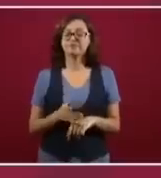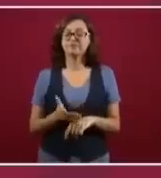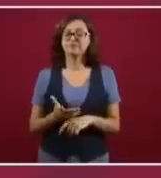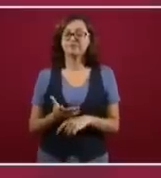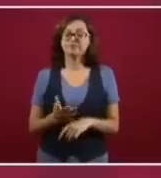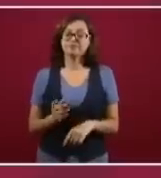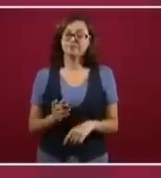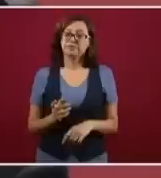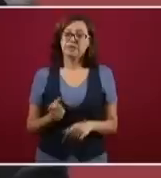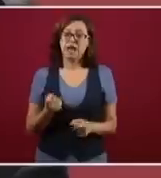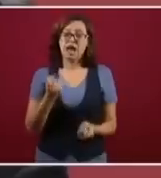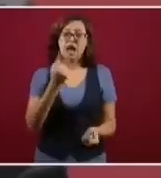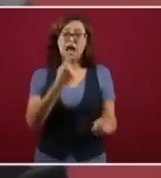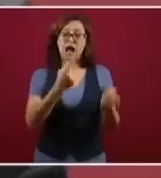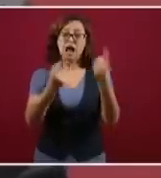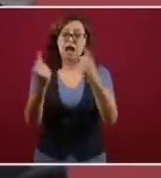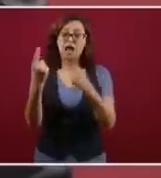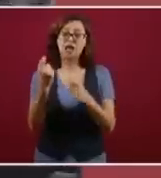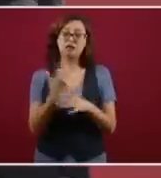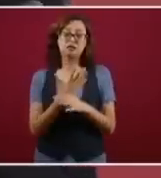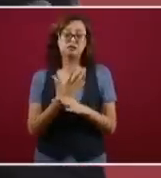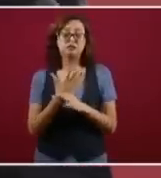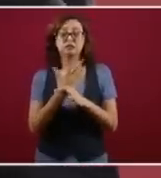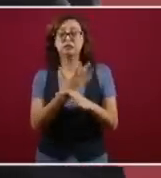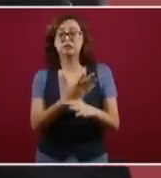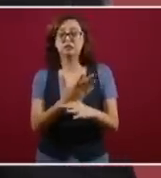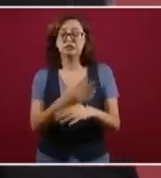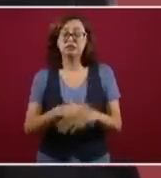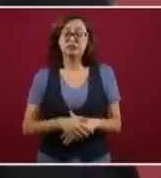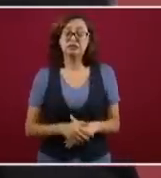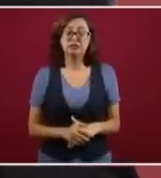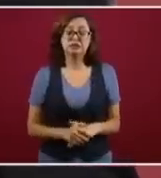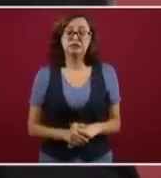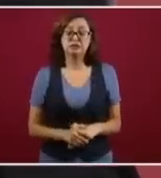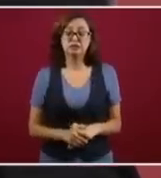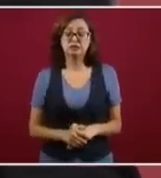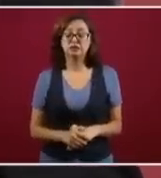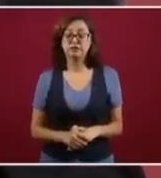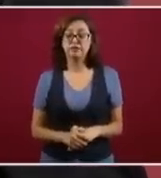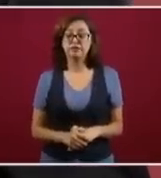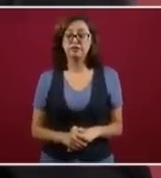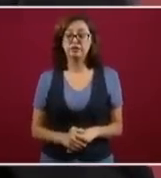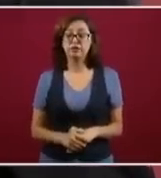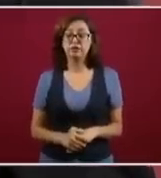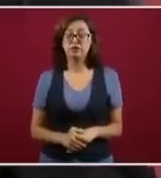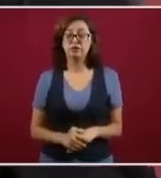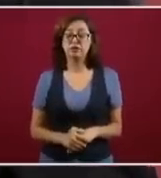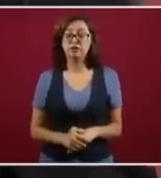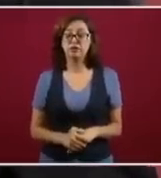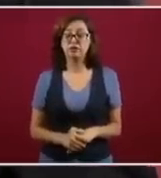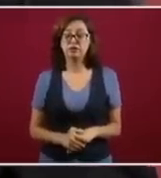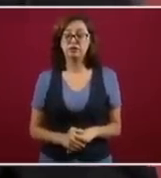dicen, si me piden que yo no trabaje